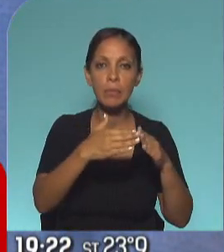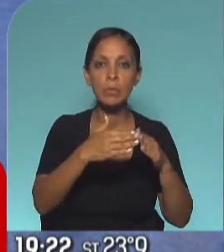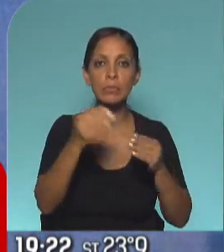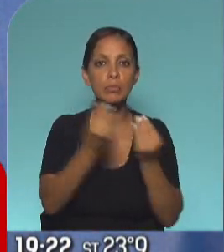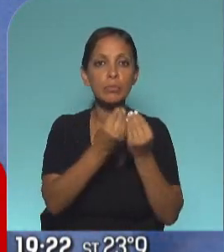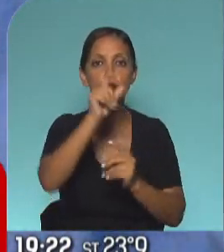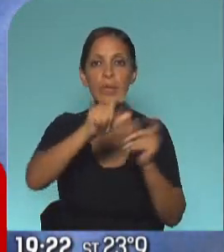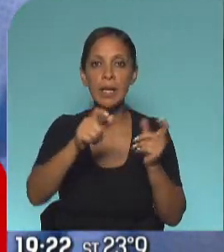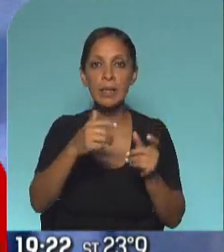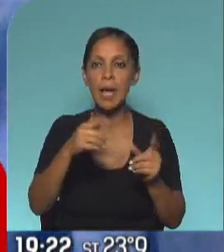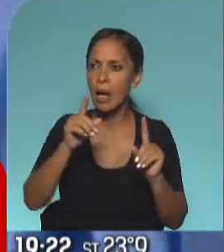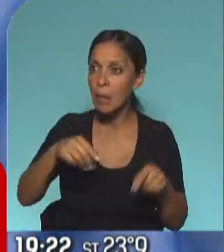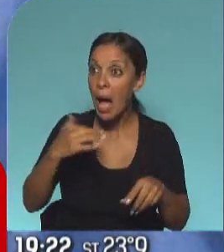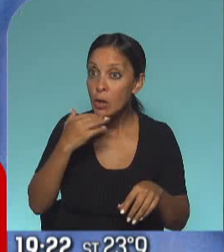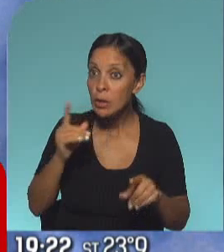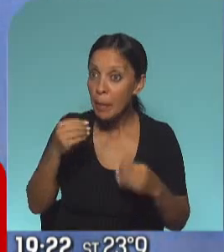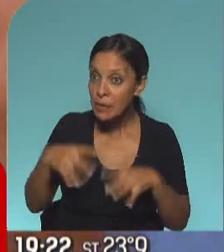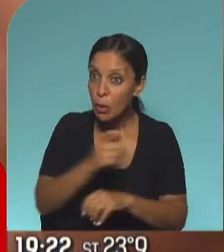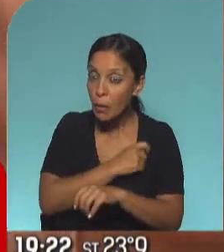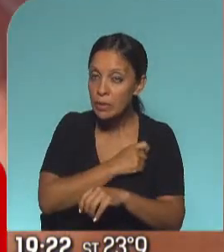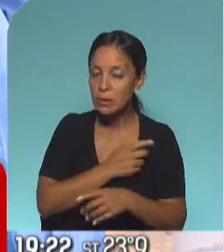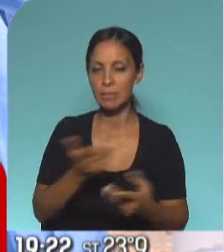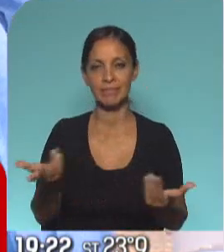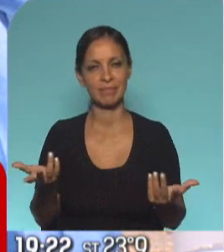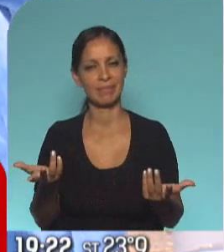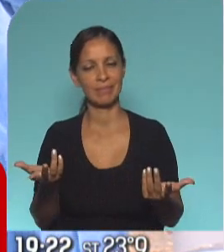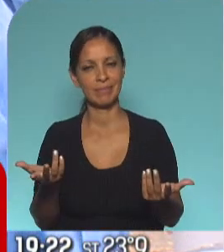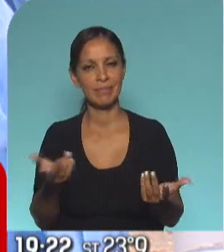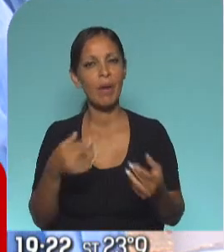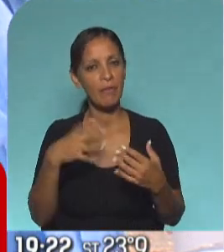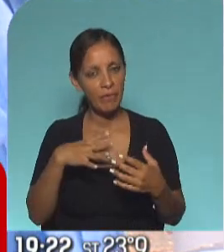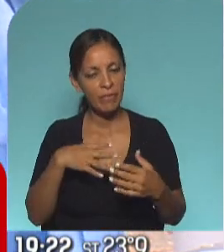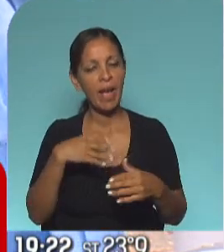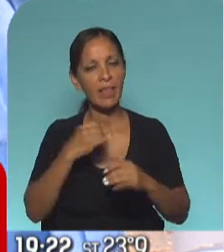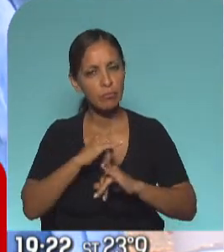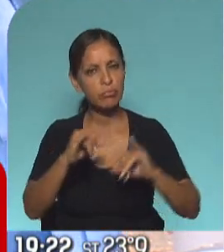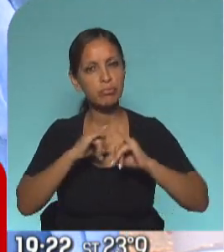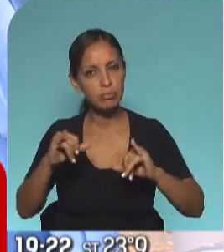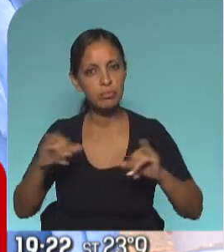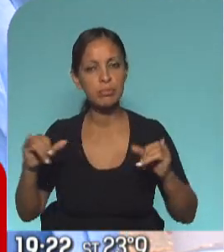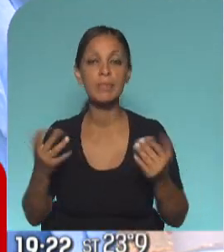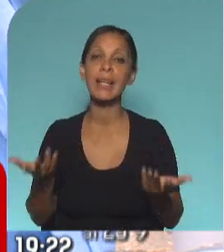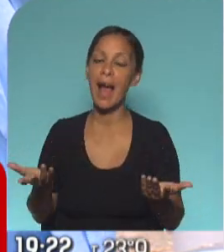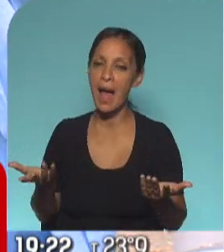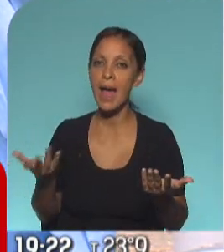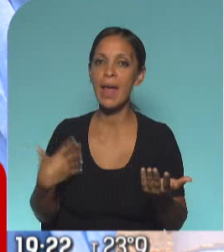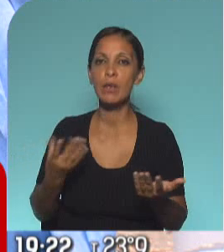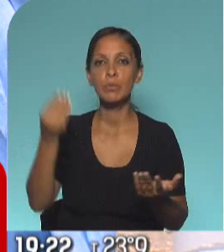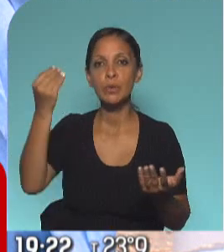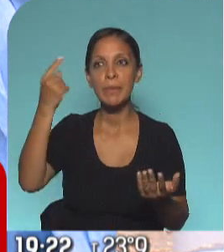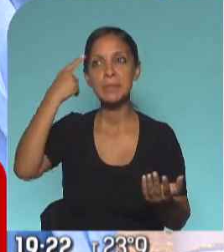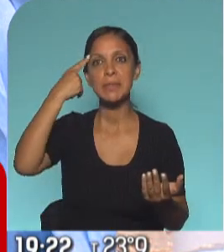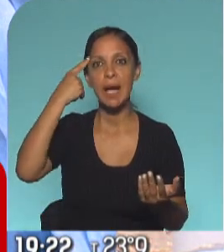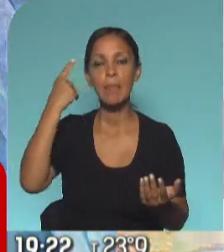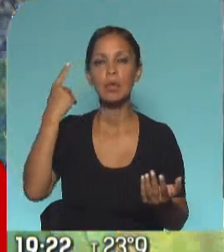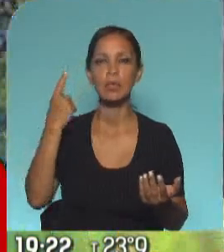no sabe que se está vacunando. Ajá. Así que también hay que darle mucho a la discusión. Es que muchas veces creemos que la